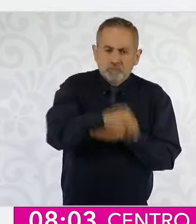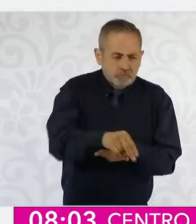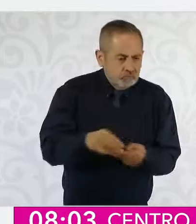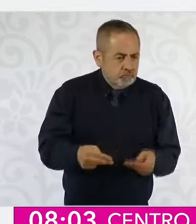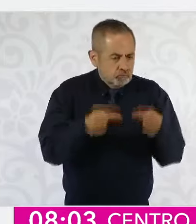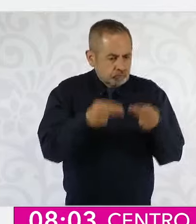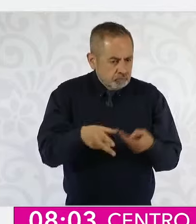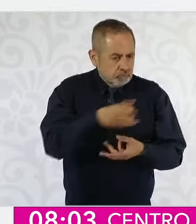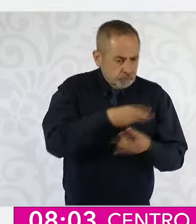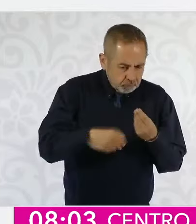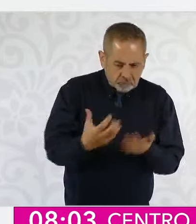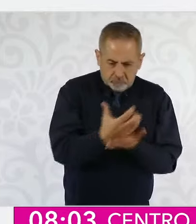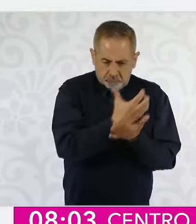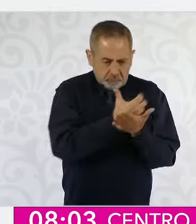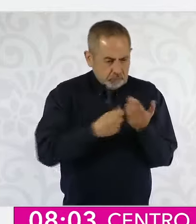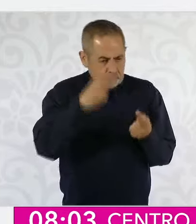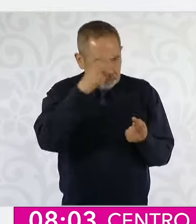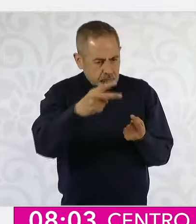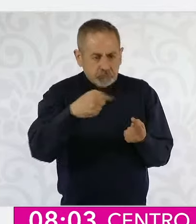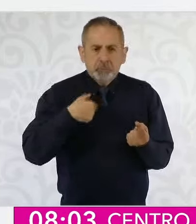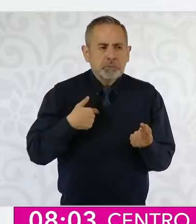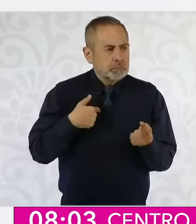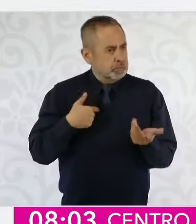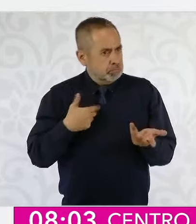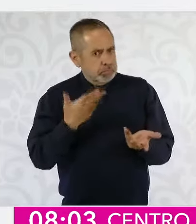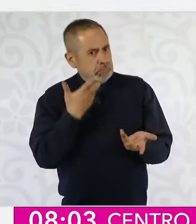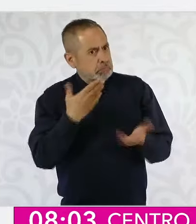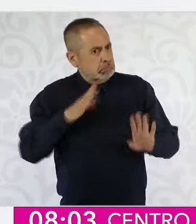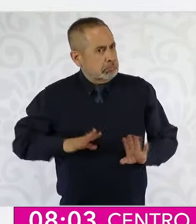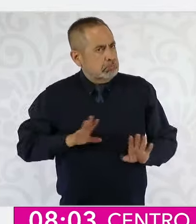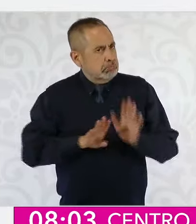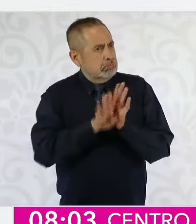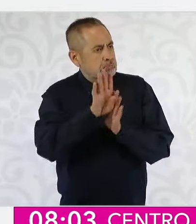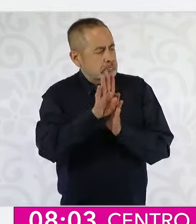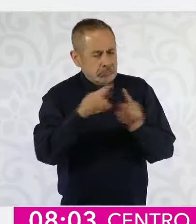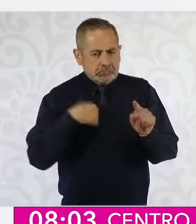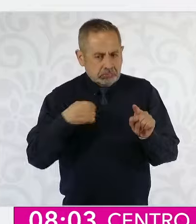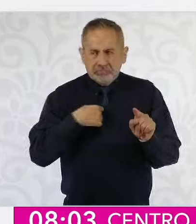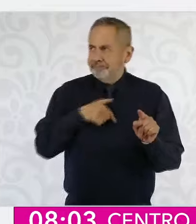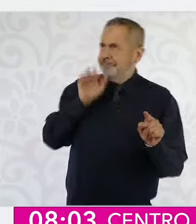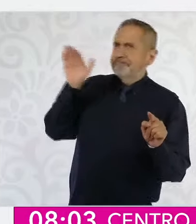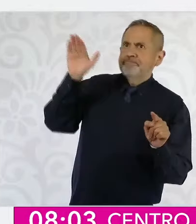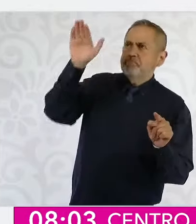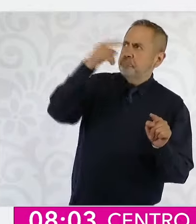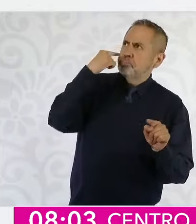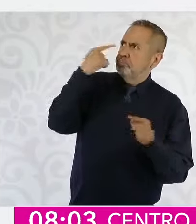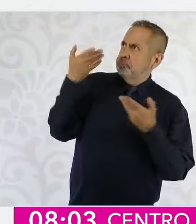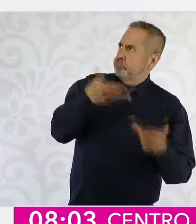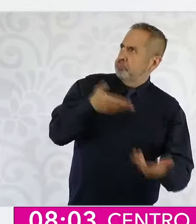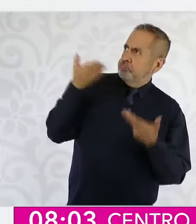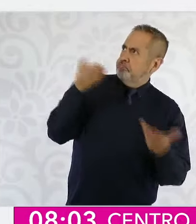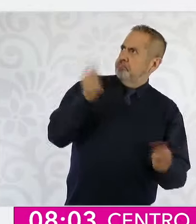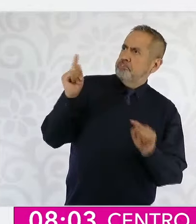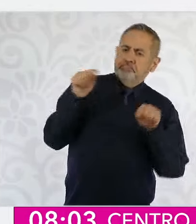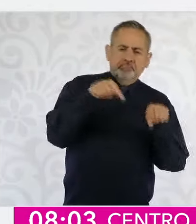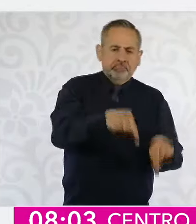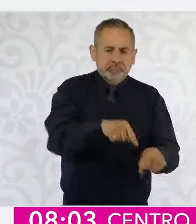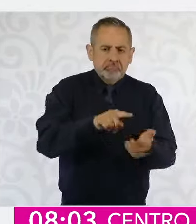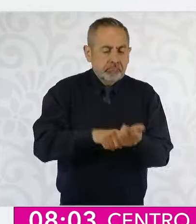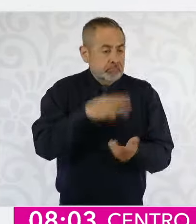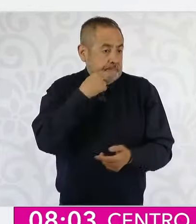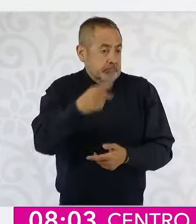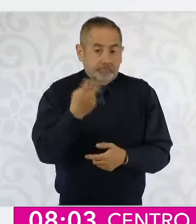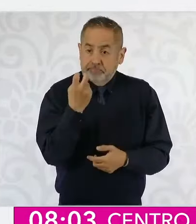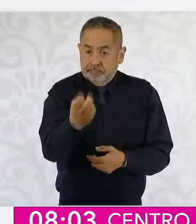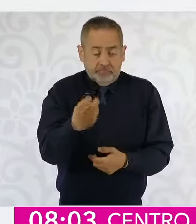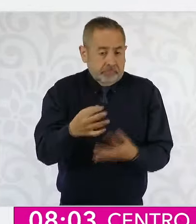que además está creando riqueza holística, no solo financieramente, sino socialmente. Y en este sentido, pues son los